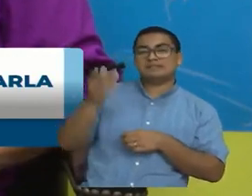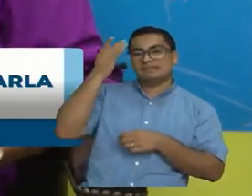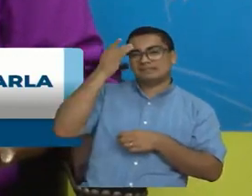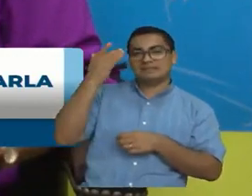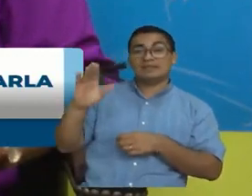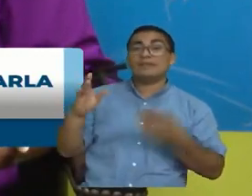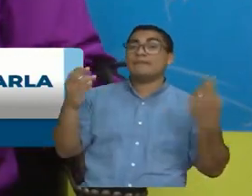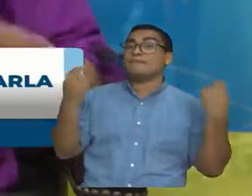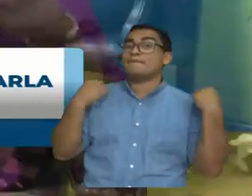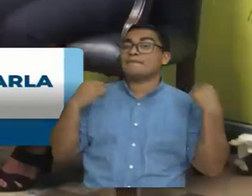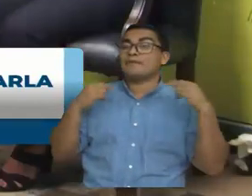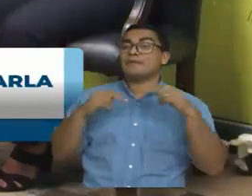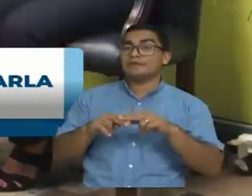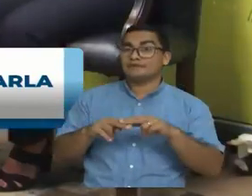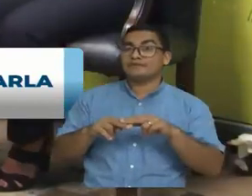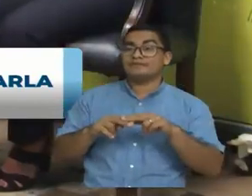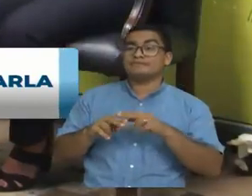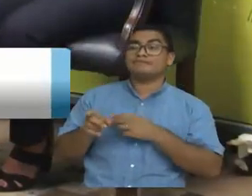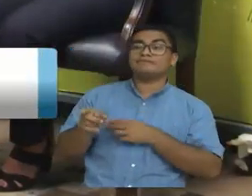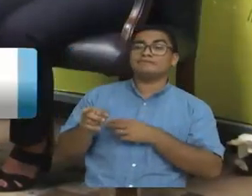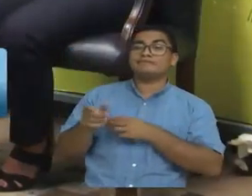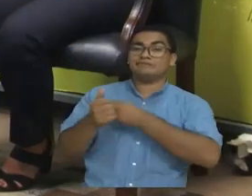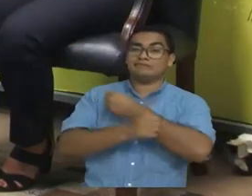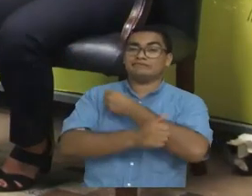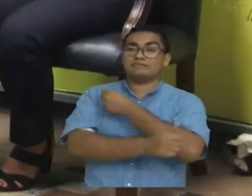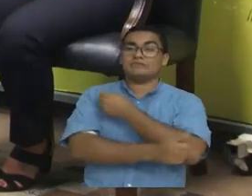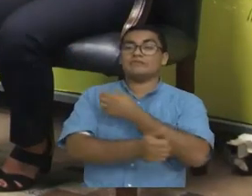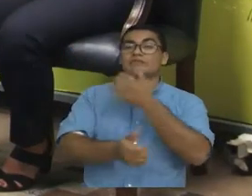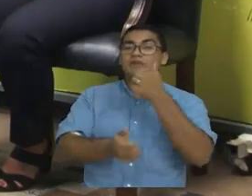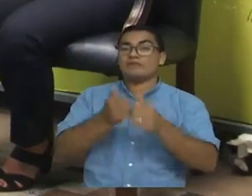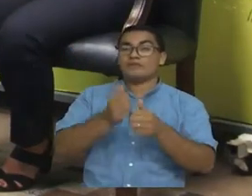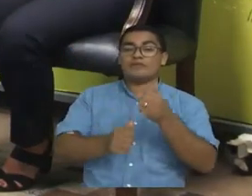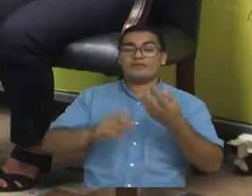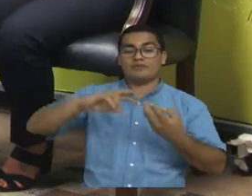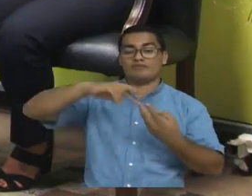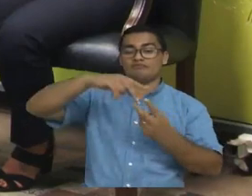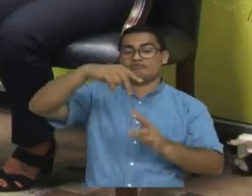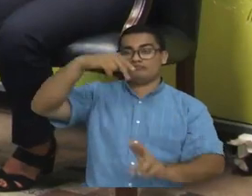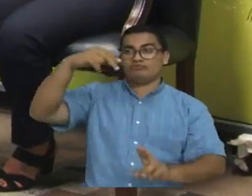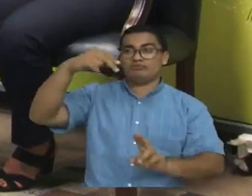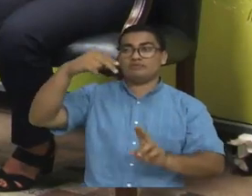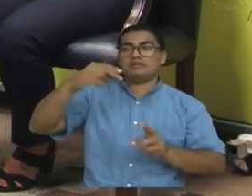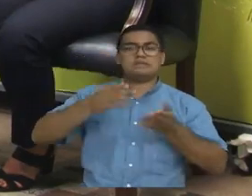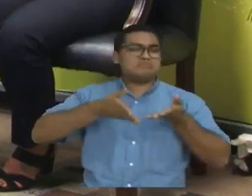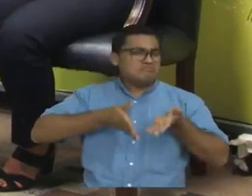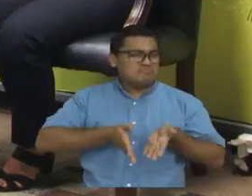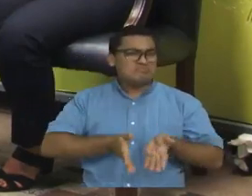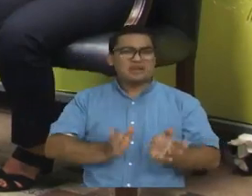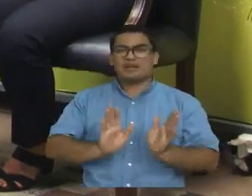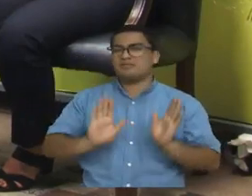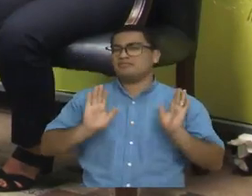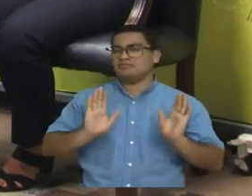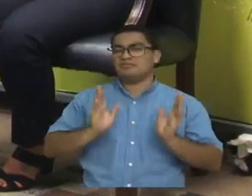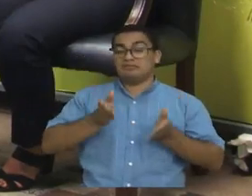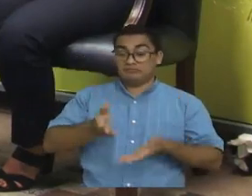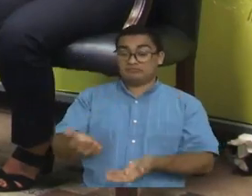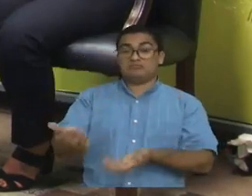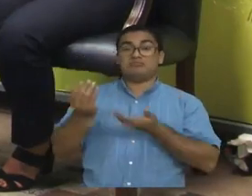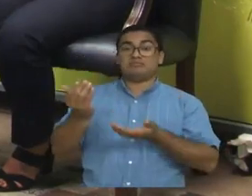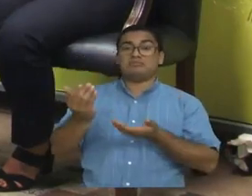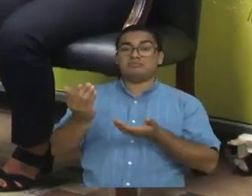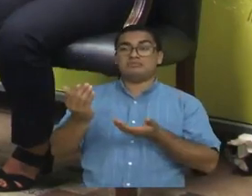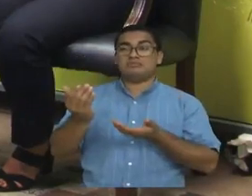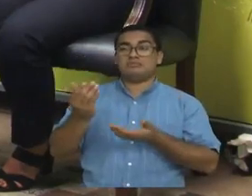si bien la dislexia es una enfermedad genética que se adquiere, se nace con el problema porque eventualmente se